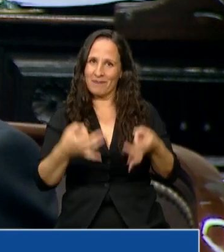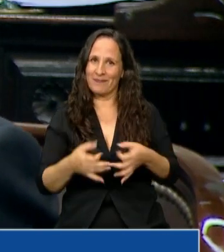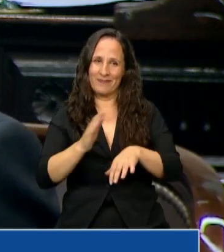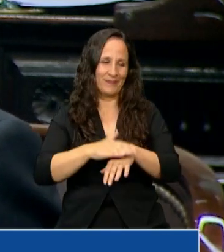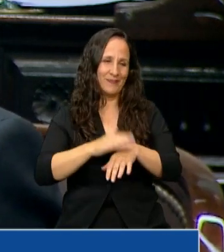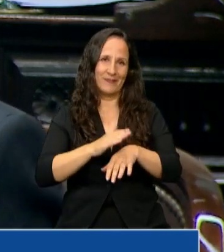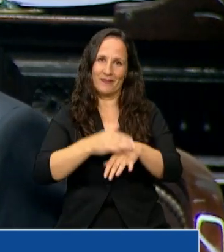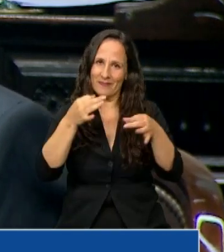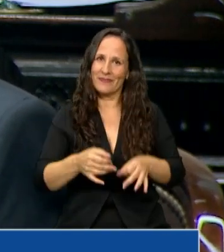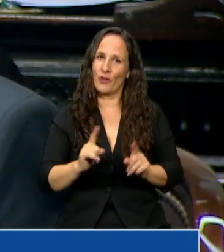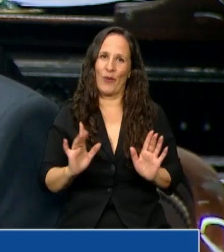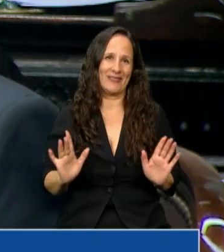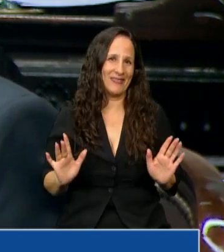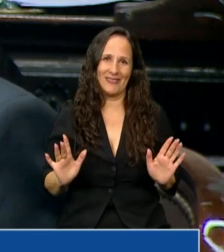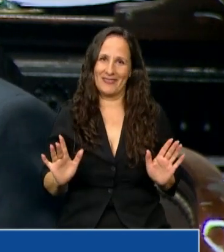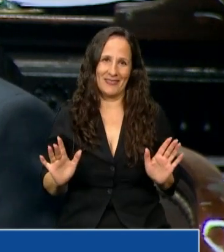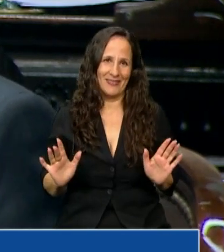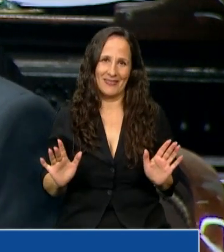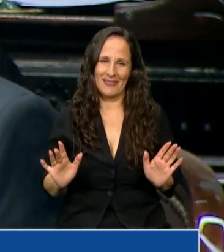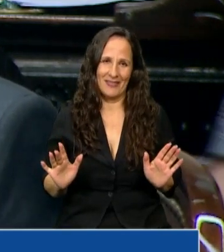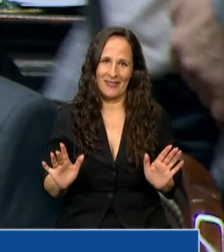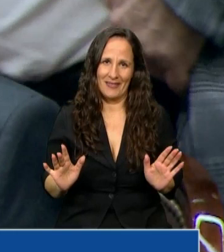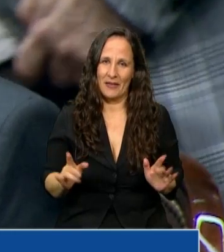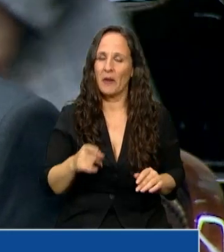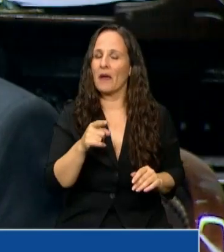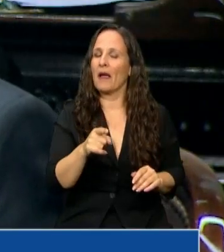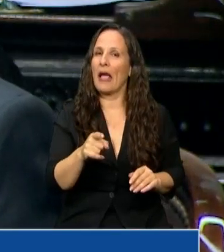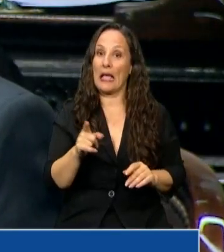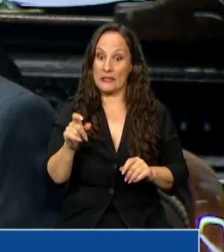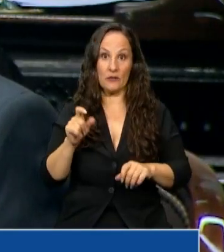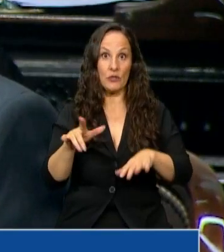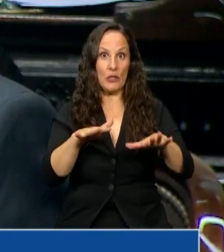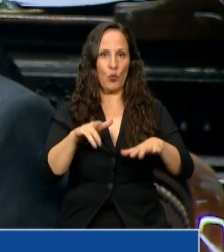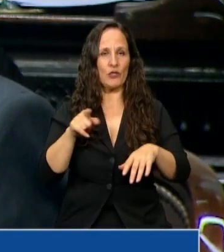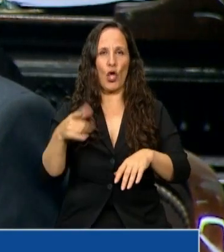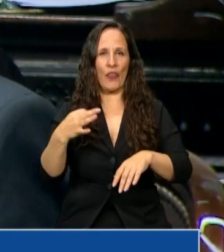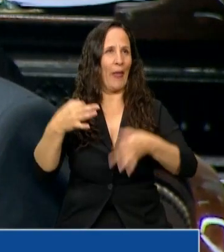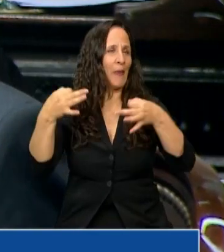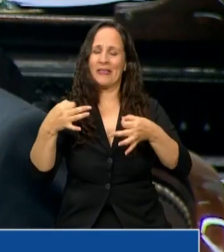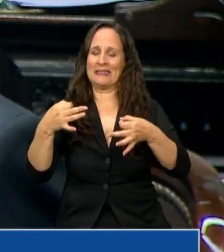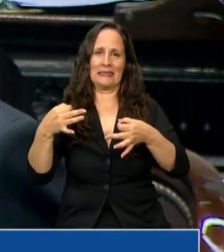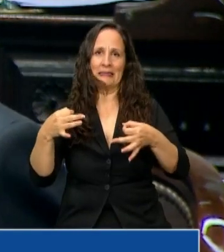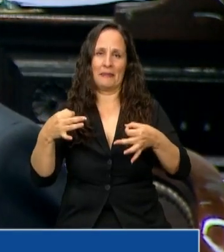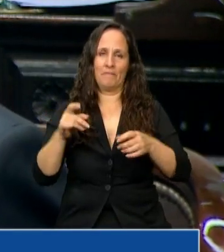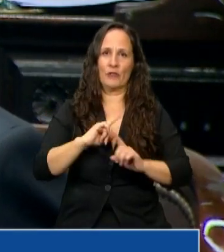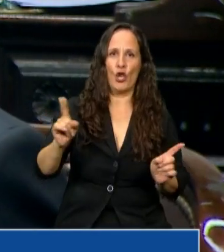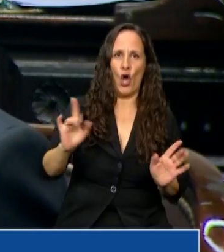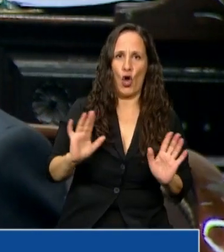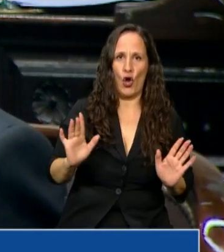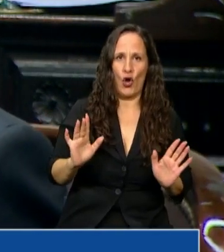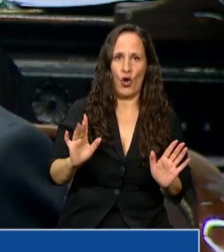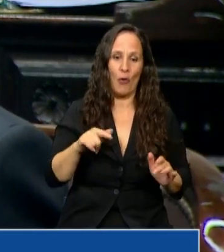negligencia con los ciudadanos. Es no estar a la altura de las circunstancias. Es pan para